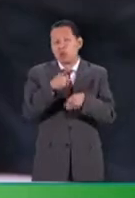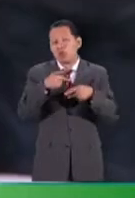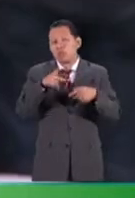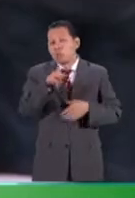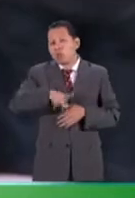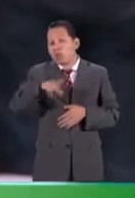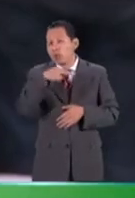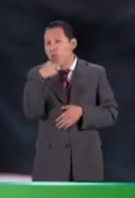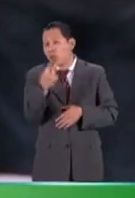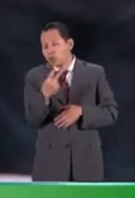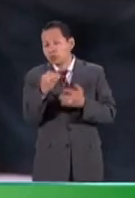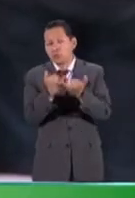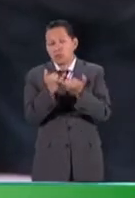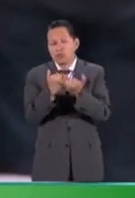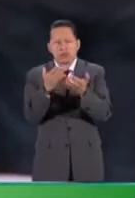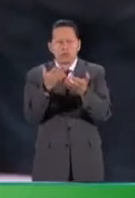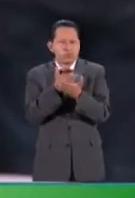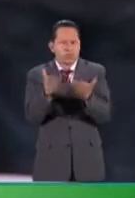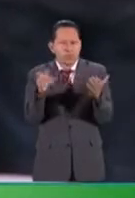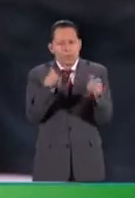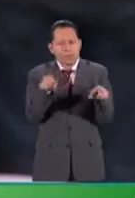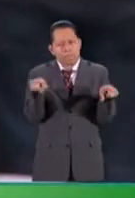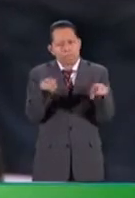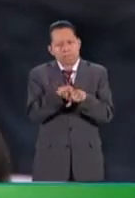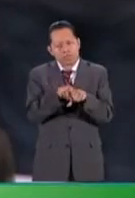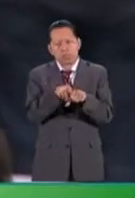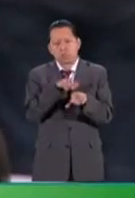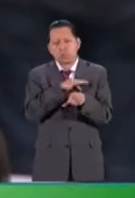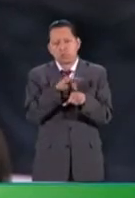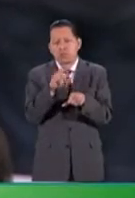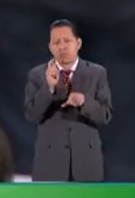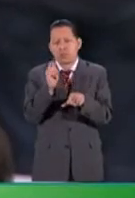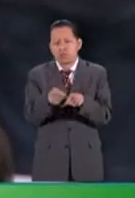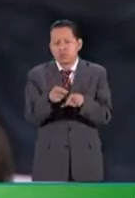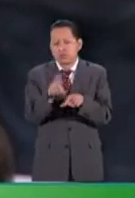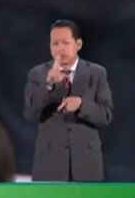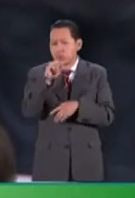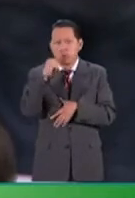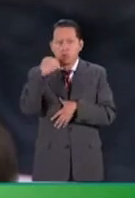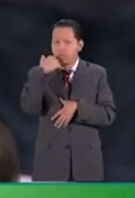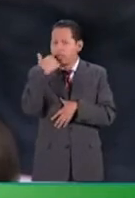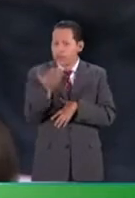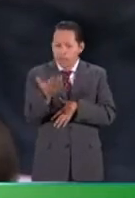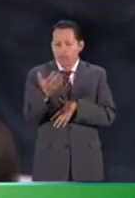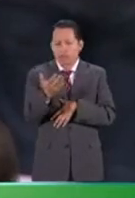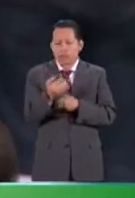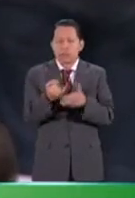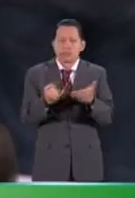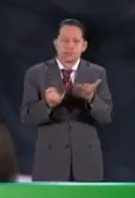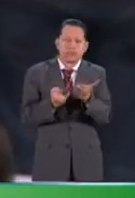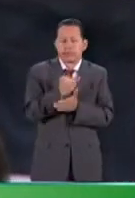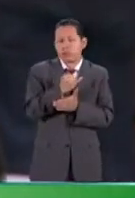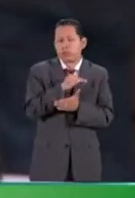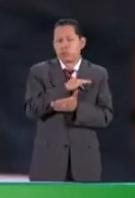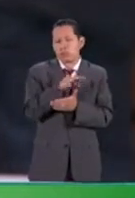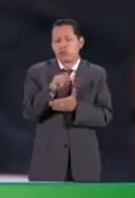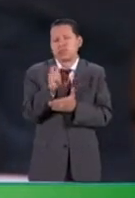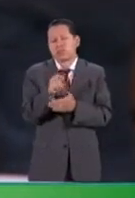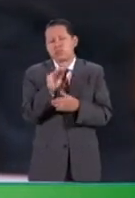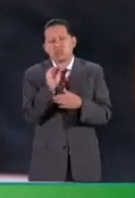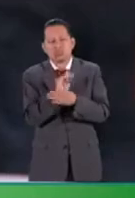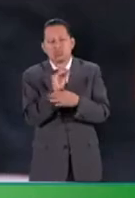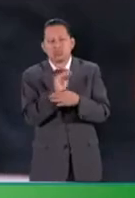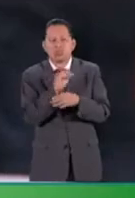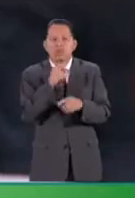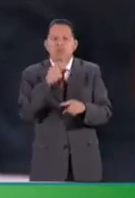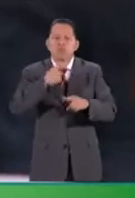pueblo y sean ustedes justamente quienes no quisieron y decidieron hacer oídos sordos